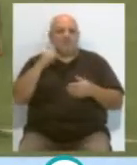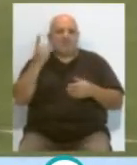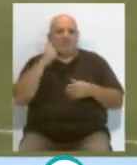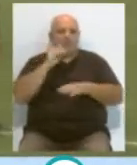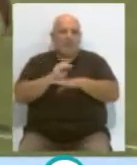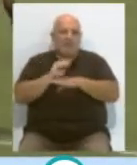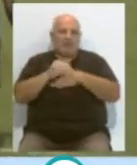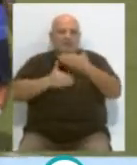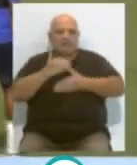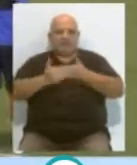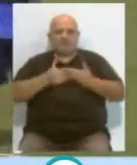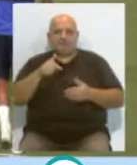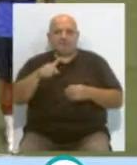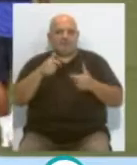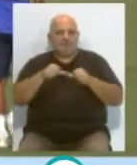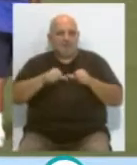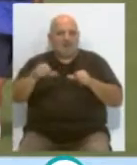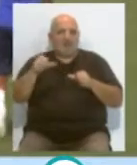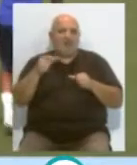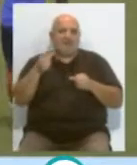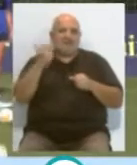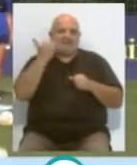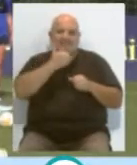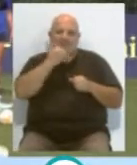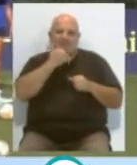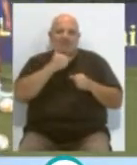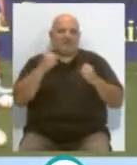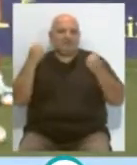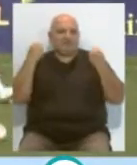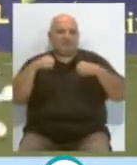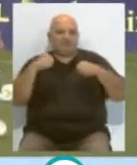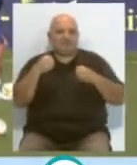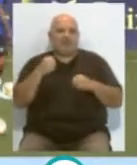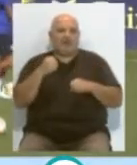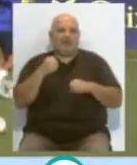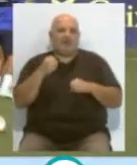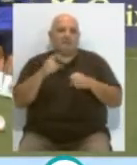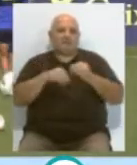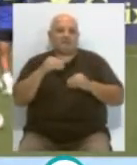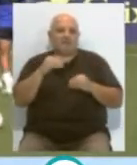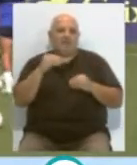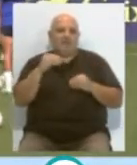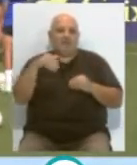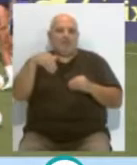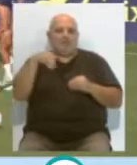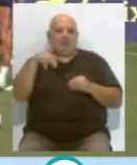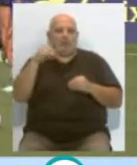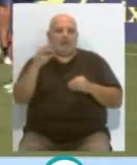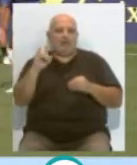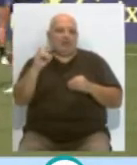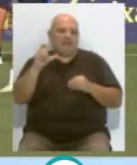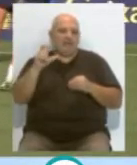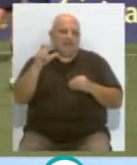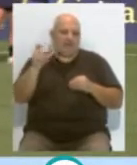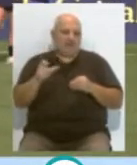mucho cuidado. Ya en este mismo día sábado entrenó Milutin Osmagic, el jugador